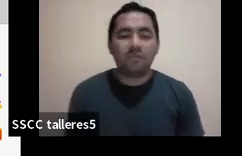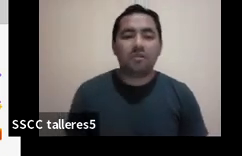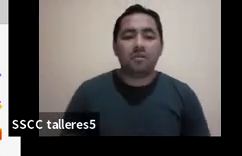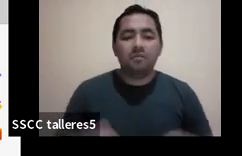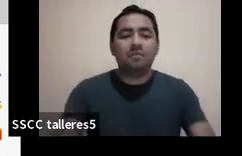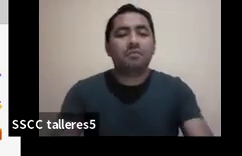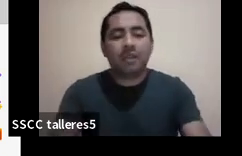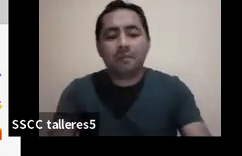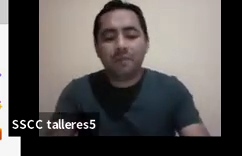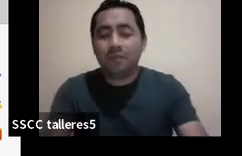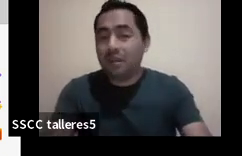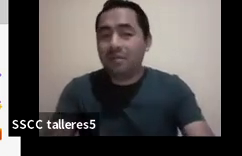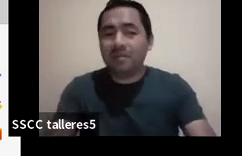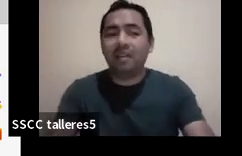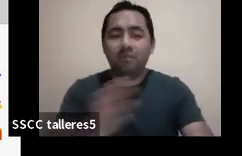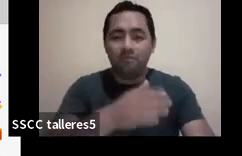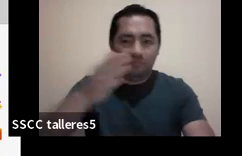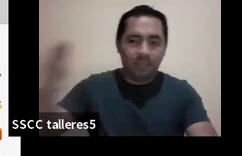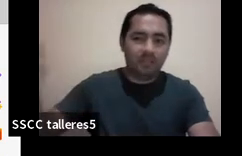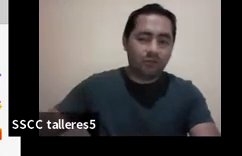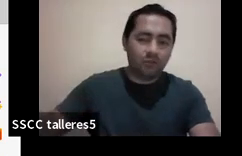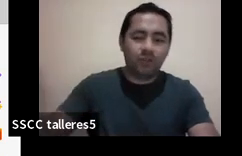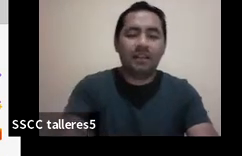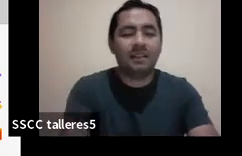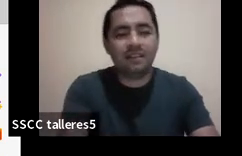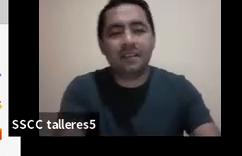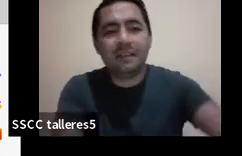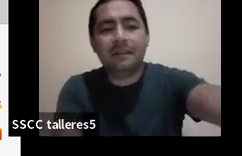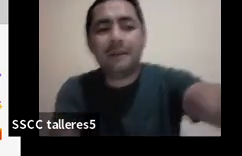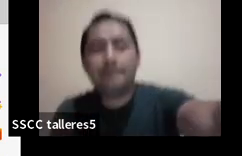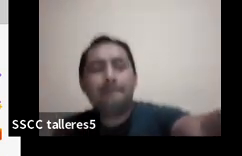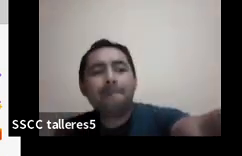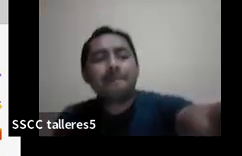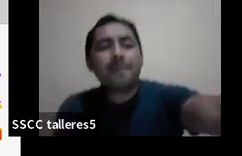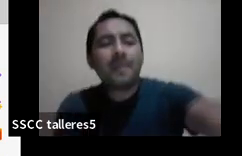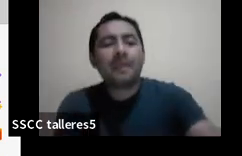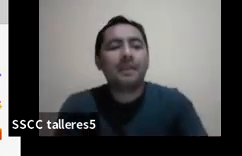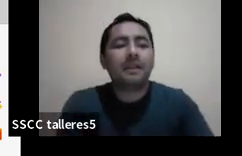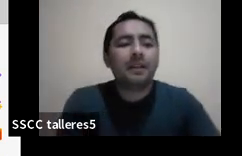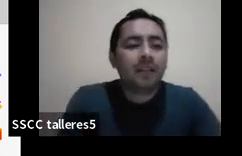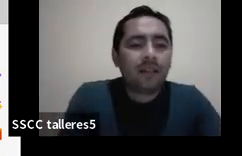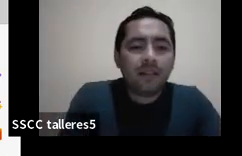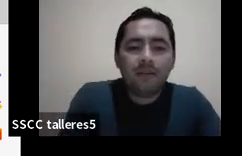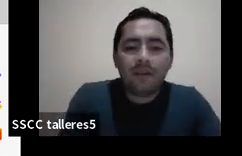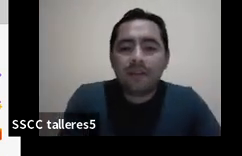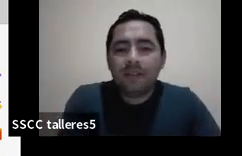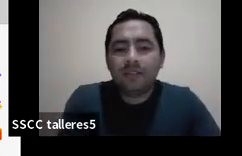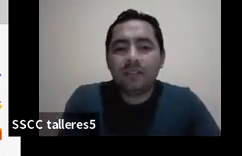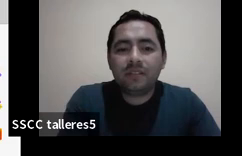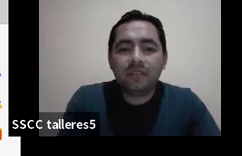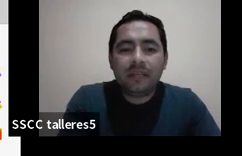Sí. Ya, pero eso yo lo voy explicando en el transcurso de las clases siguientes, ¿ya? A